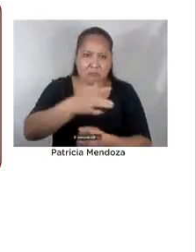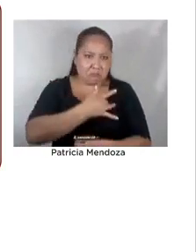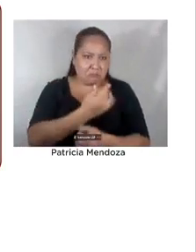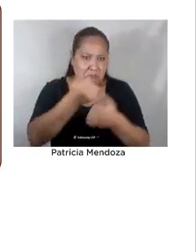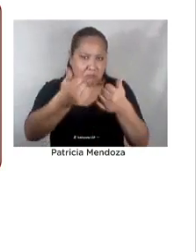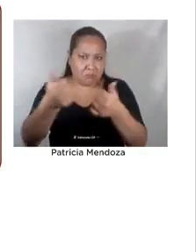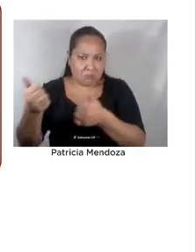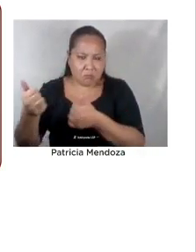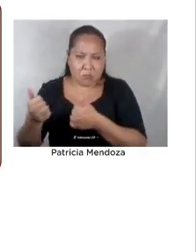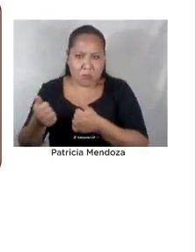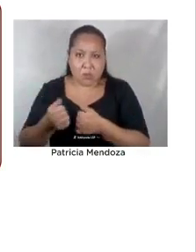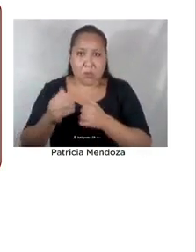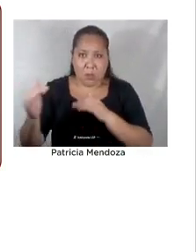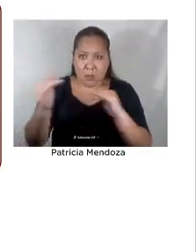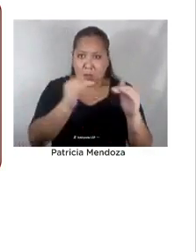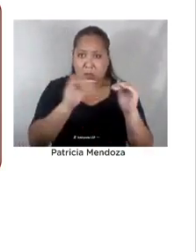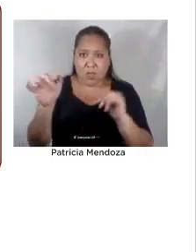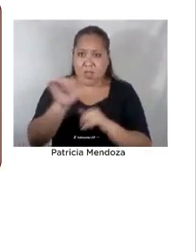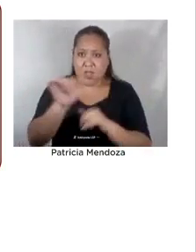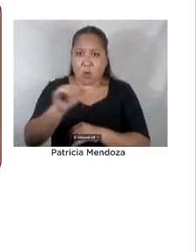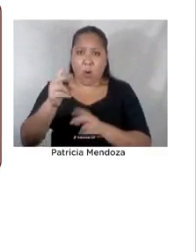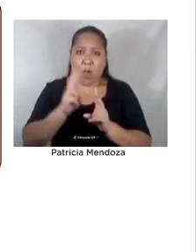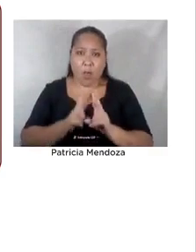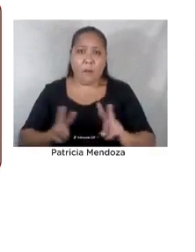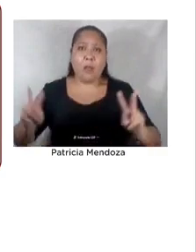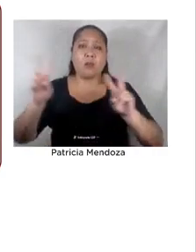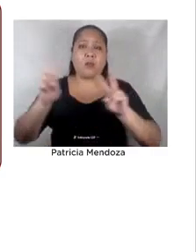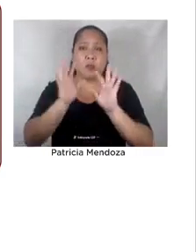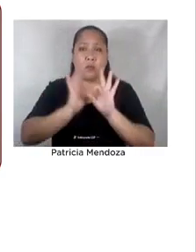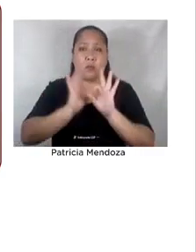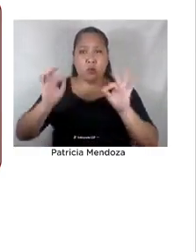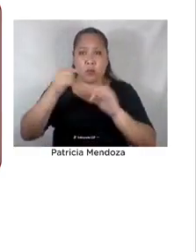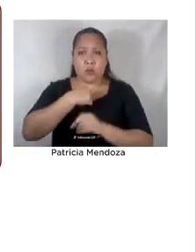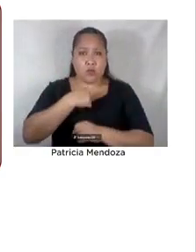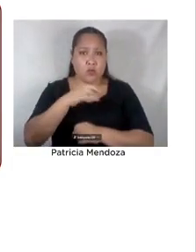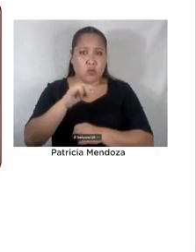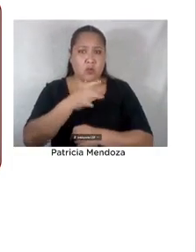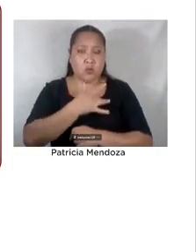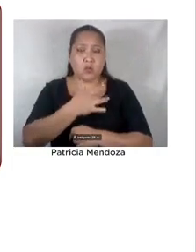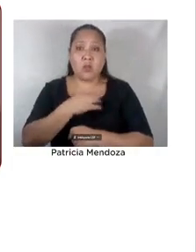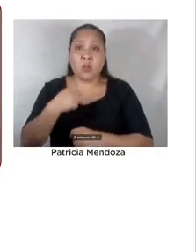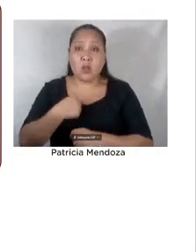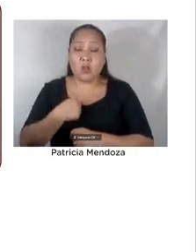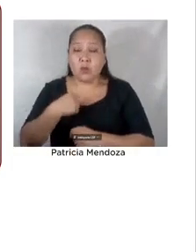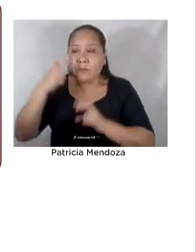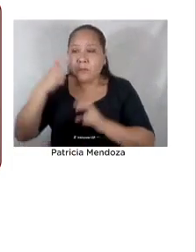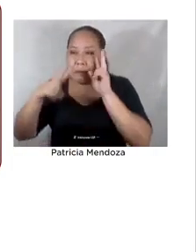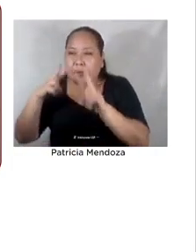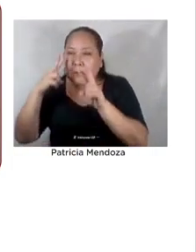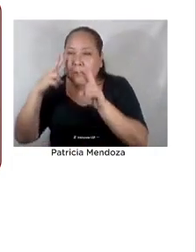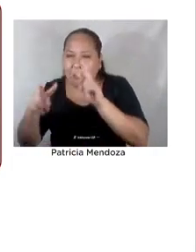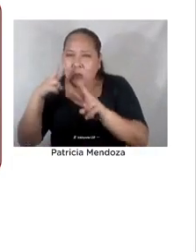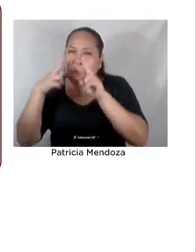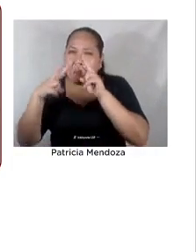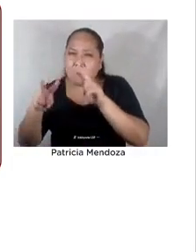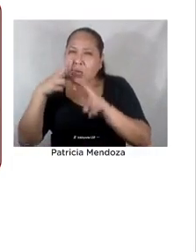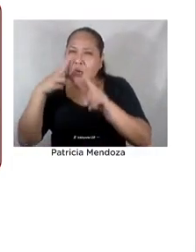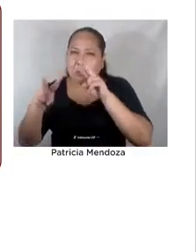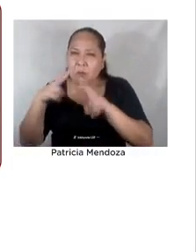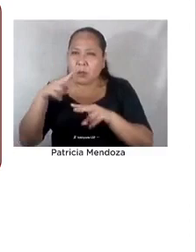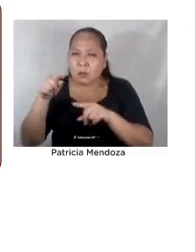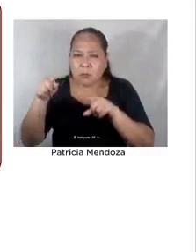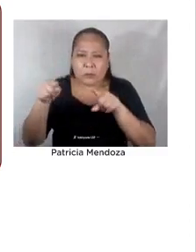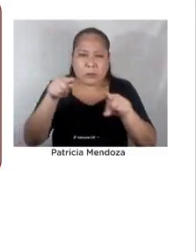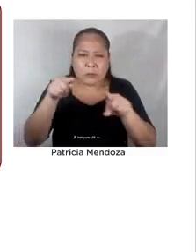tan e igual valioso que lo que siento yo, y empiezo a mirar toda esta variedad y esta gama de colores de